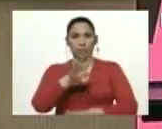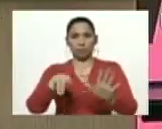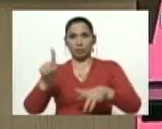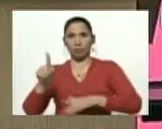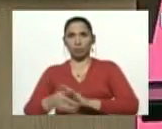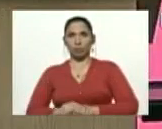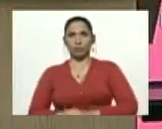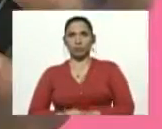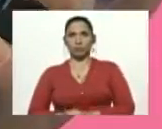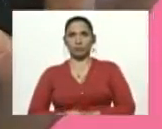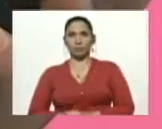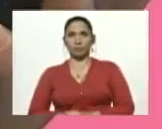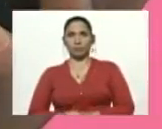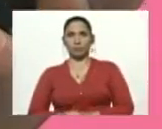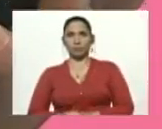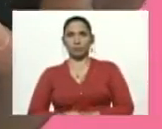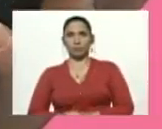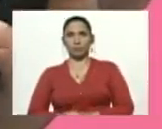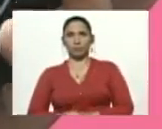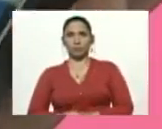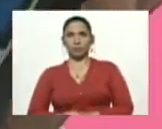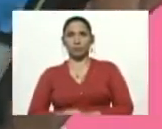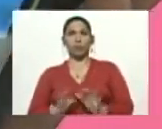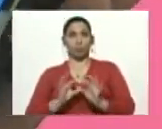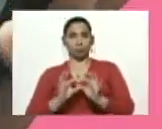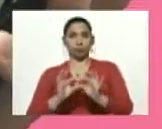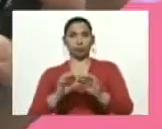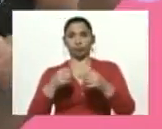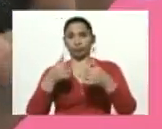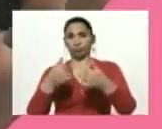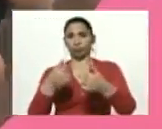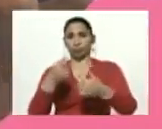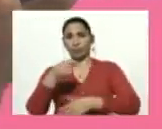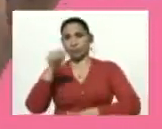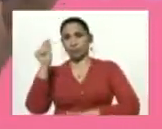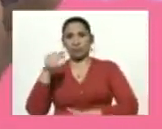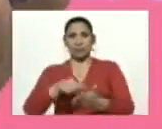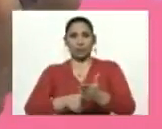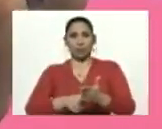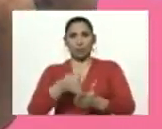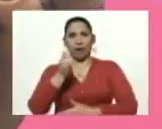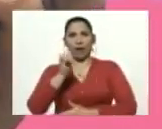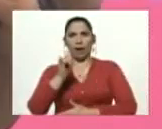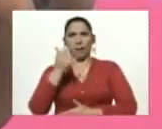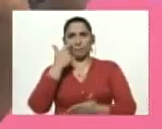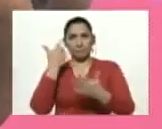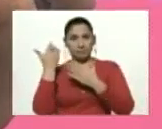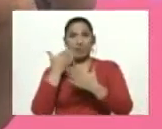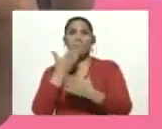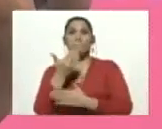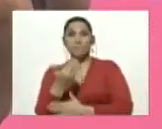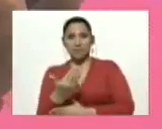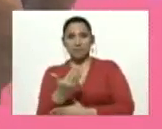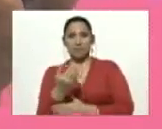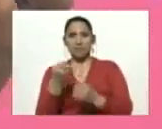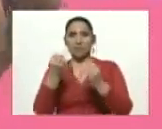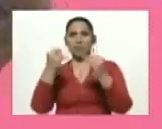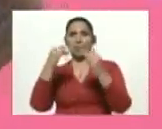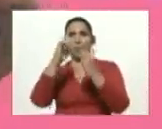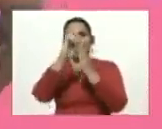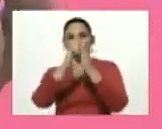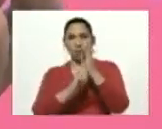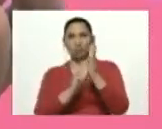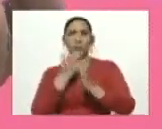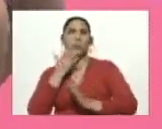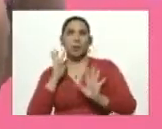12.354.211, confirmo mi cédula, ¿verdad? Ahí me pide el número de litros, en